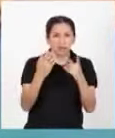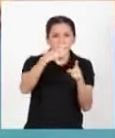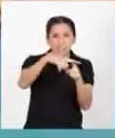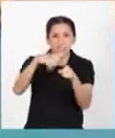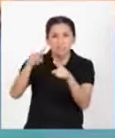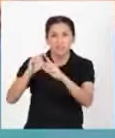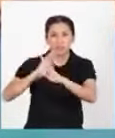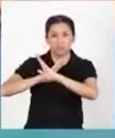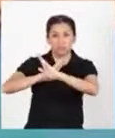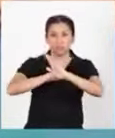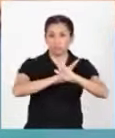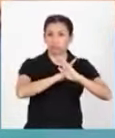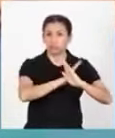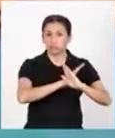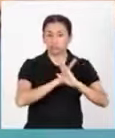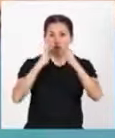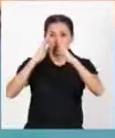¡Hola,